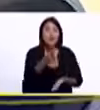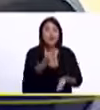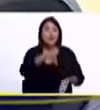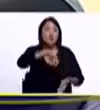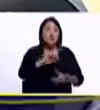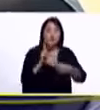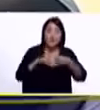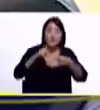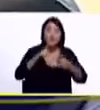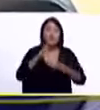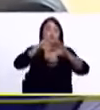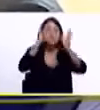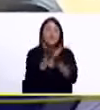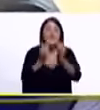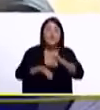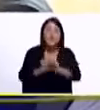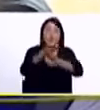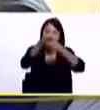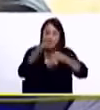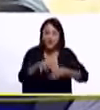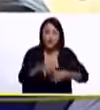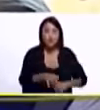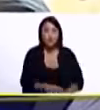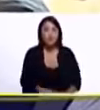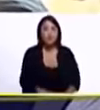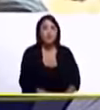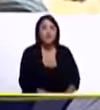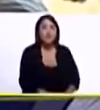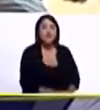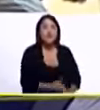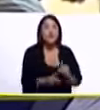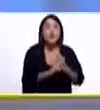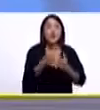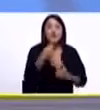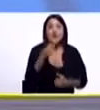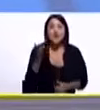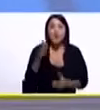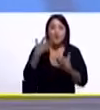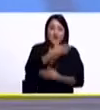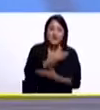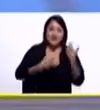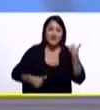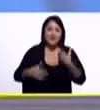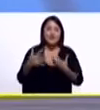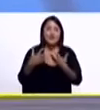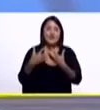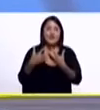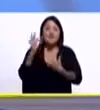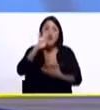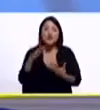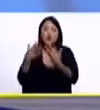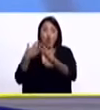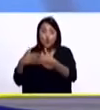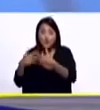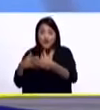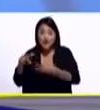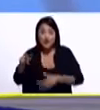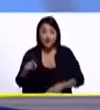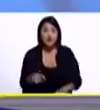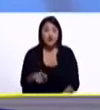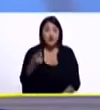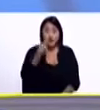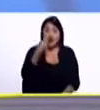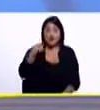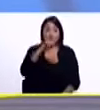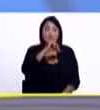Mundial. ¿Ah? Como dijo el presidente de Fedecámara, así como ganamos la semana pasada por